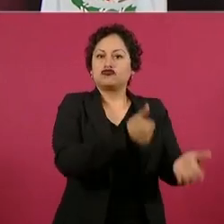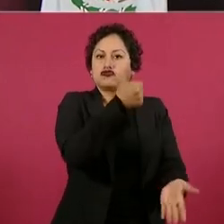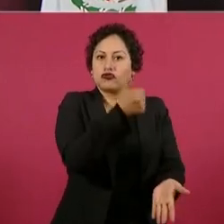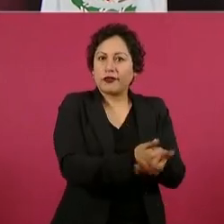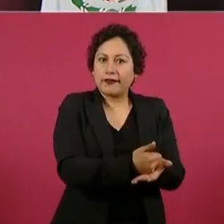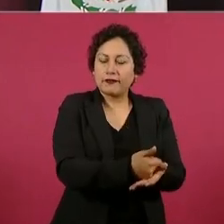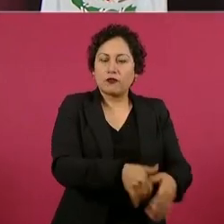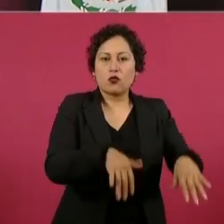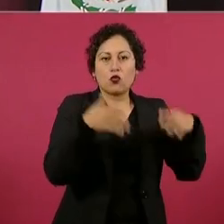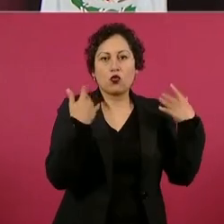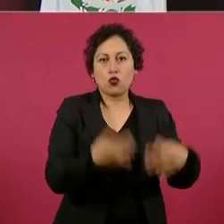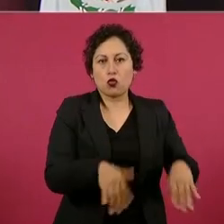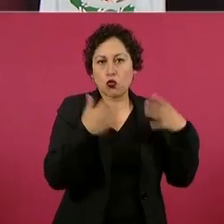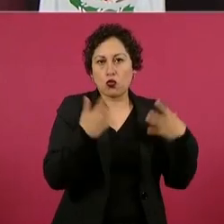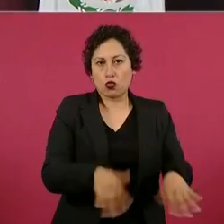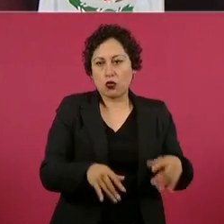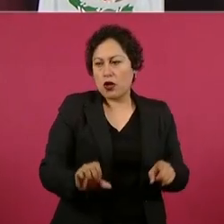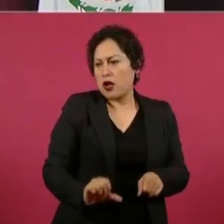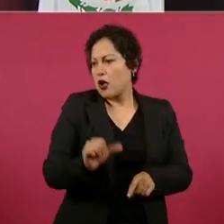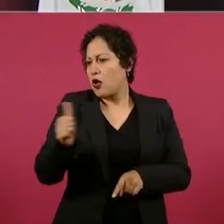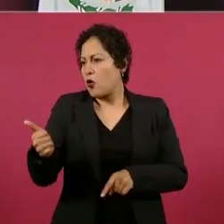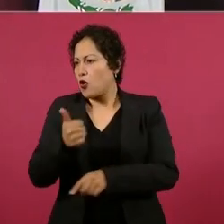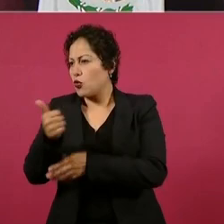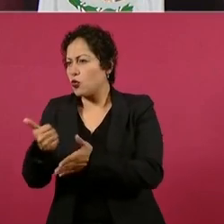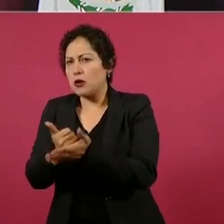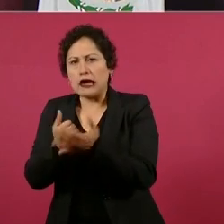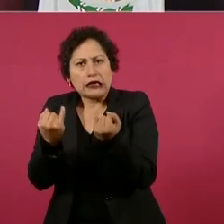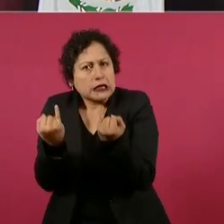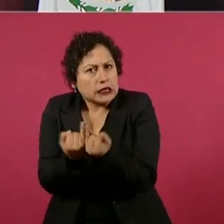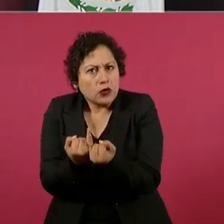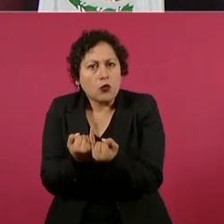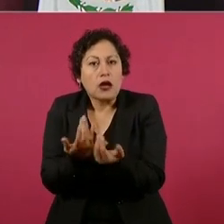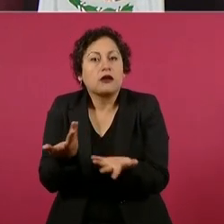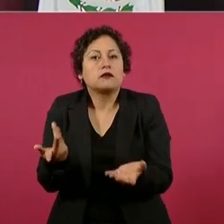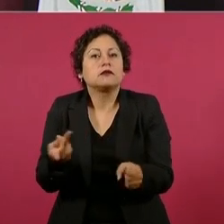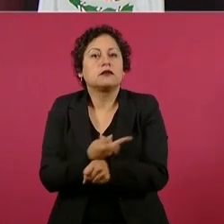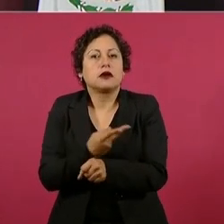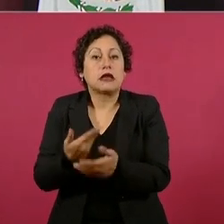impulsó mucho el progreso del país.